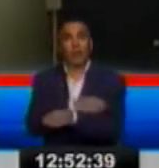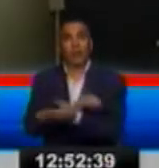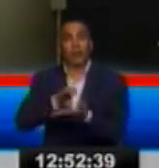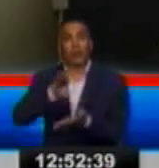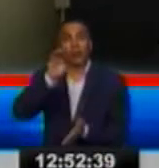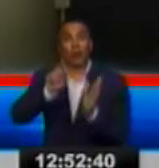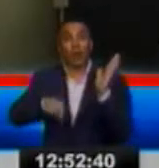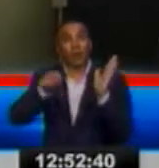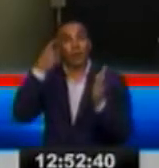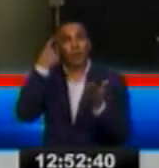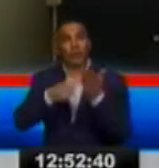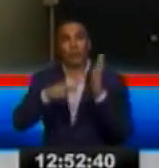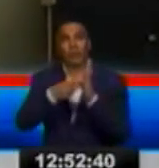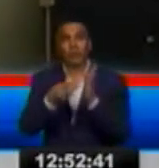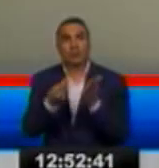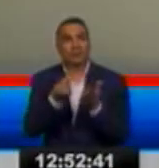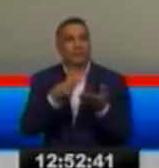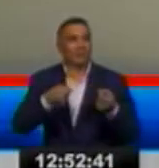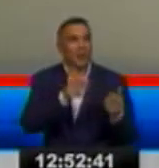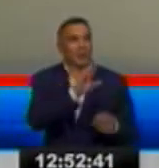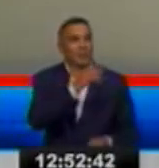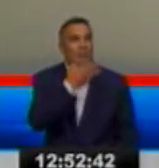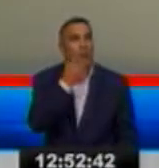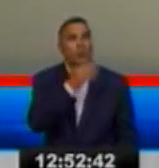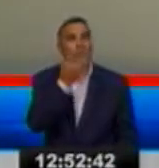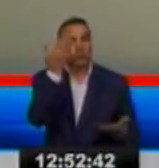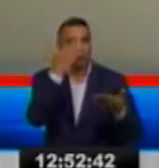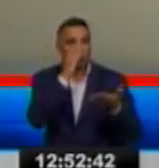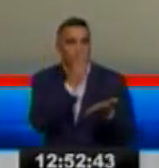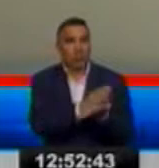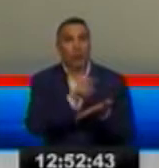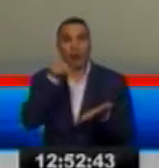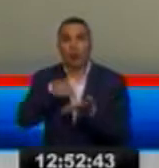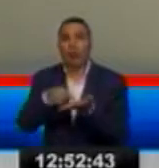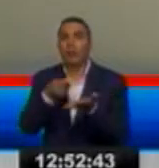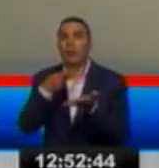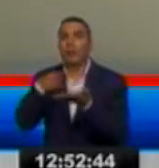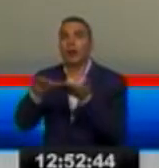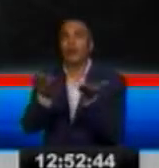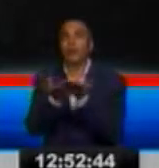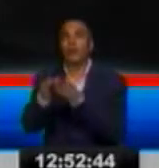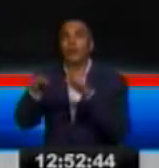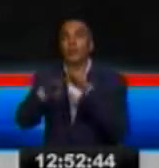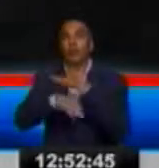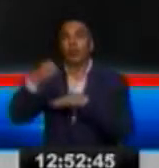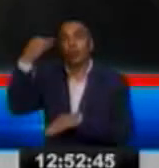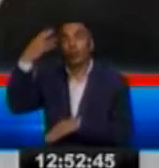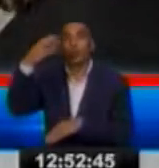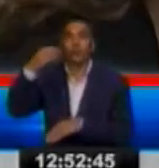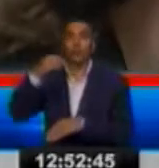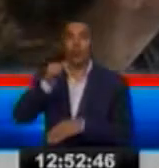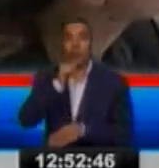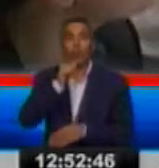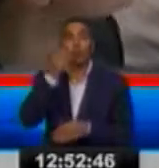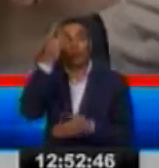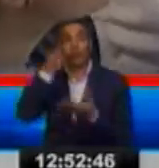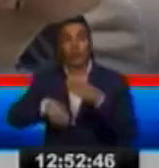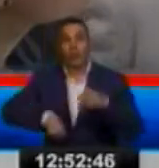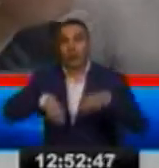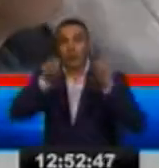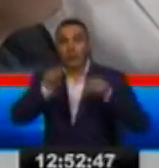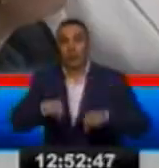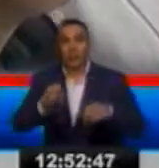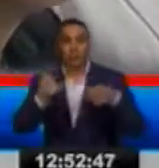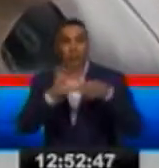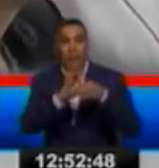de Abogados para optimizar recursos, dicen, pues acá solo pagarán servicios básicos gracias a un convenio con Inmobiliar. Por